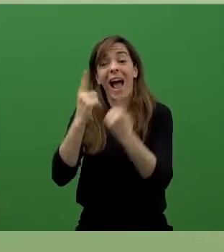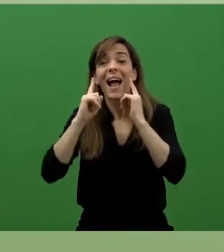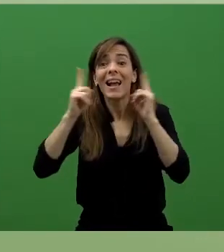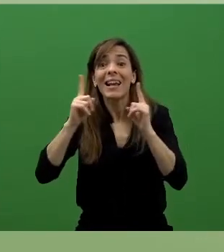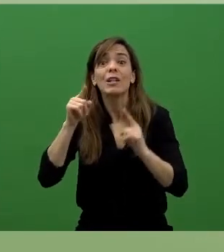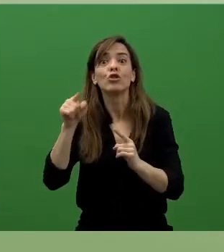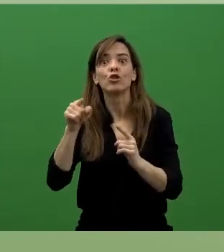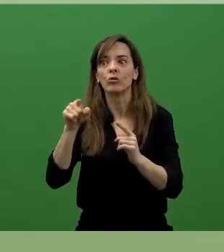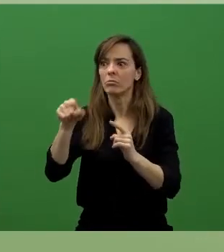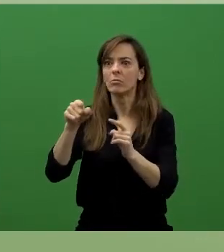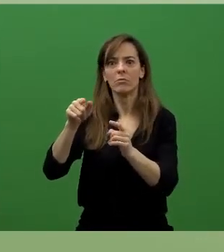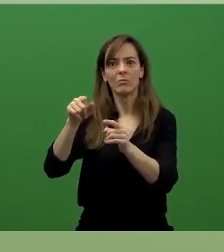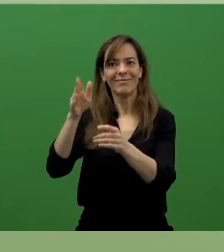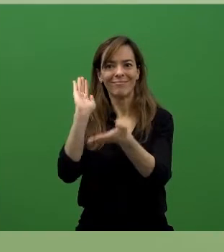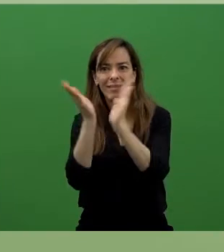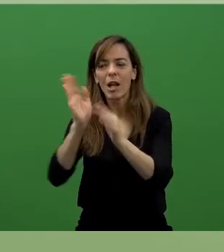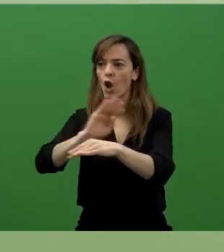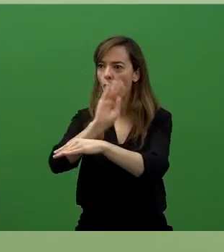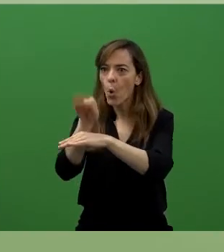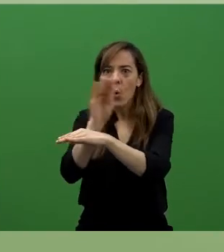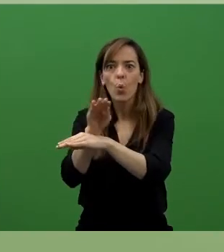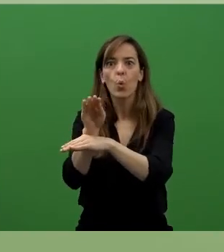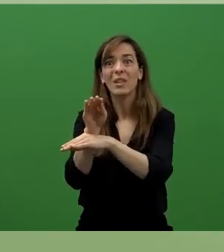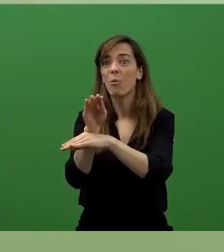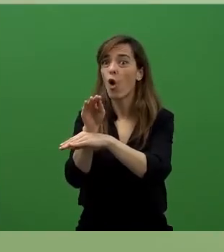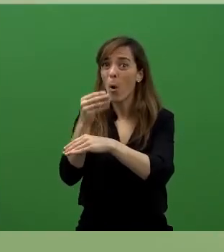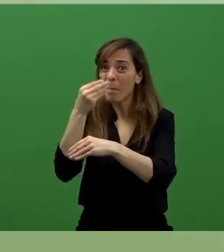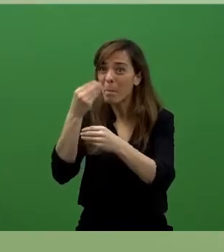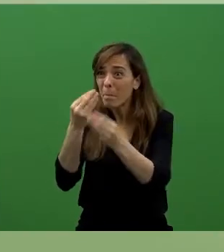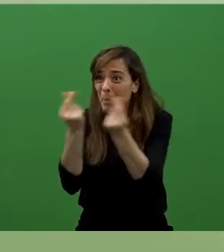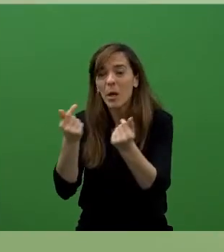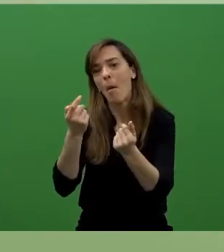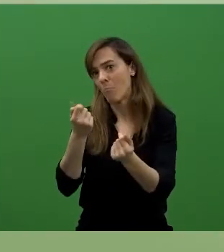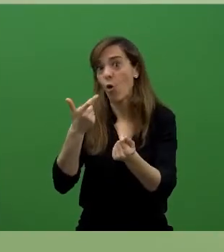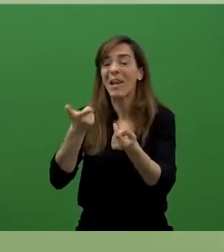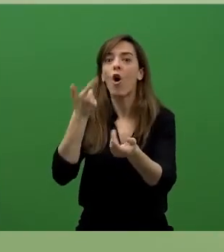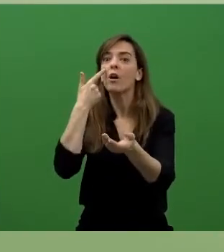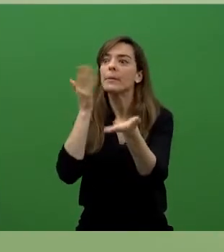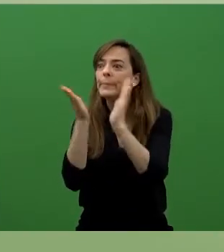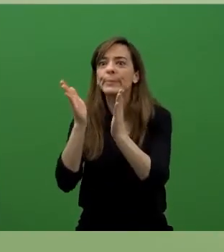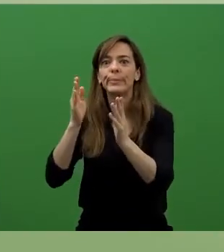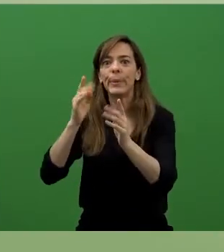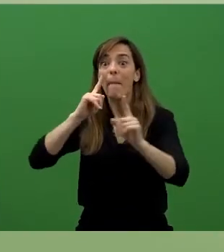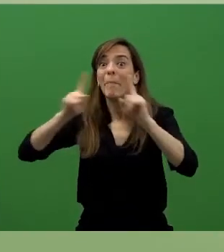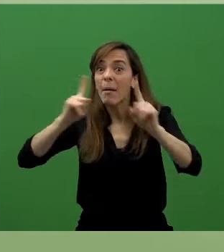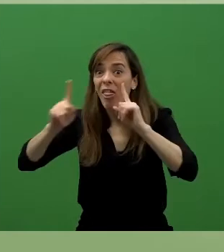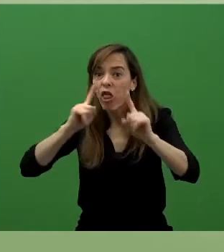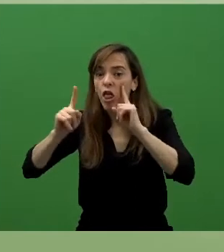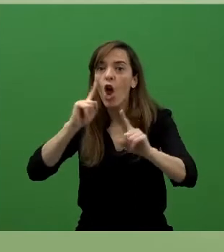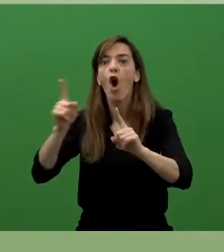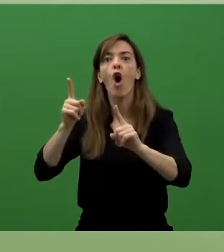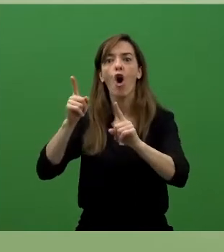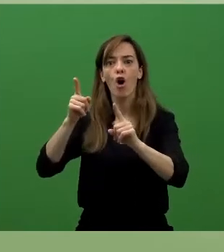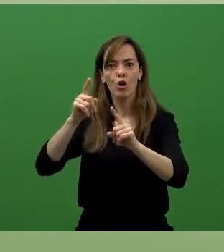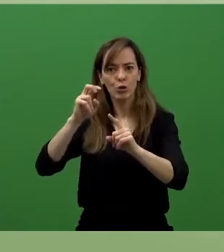opciones de tratamiento, de terapia, ¿no? Curativos, como decía, son muy pocos, pero sí que nos puede ayudar a prevenir la progresión y ayudar